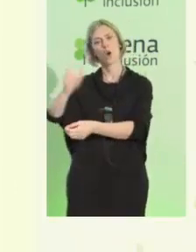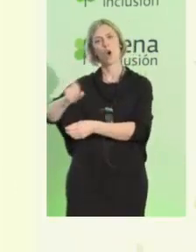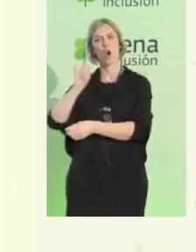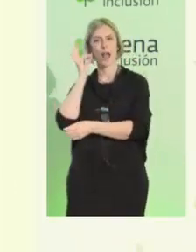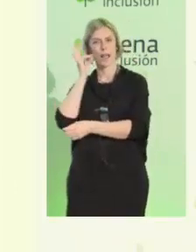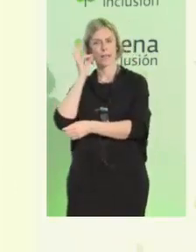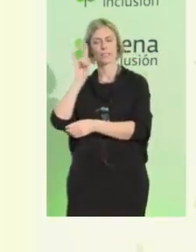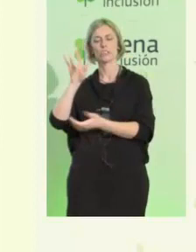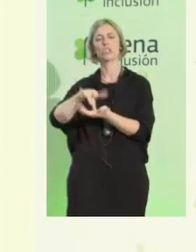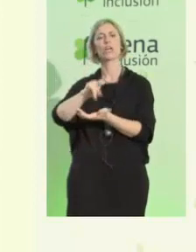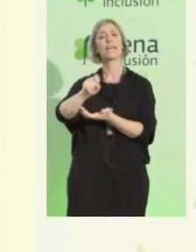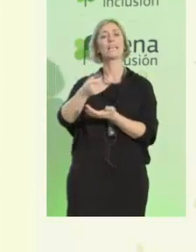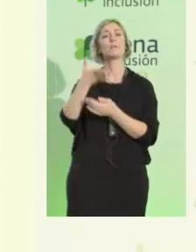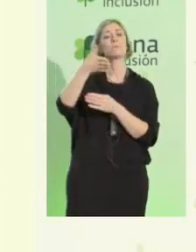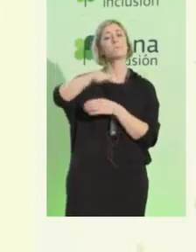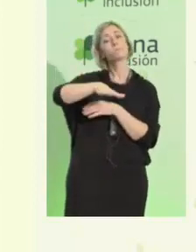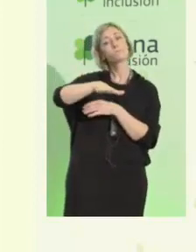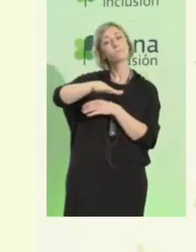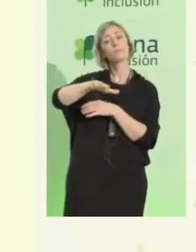tenía a los niños de Fulman